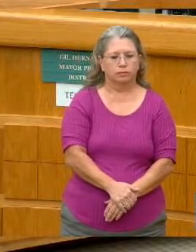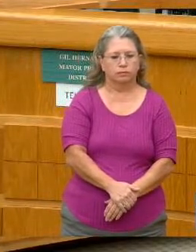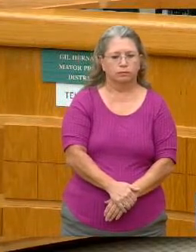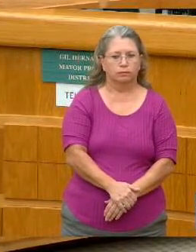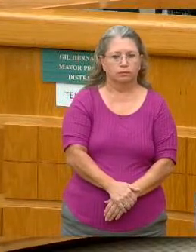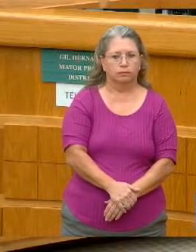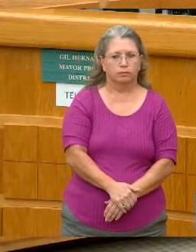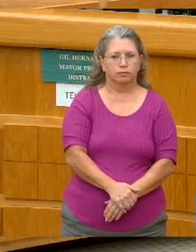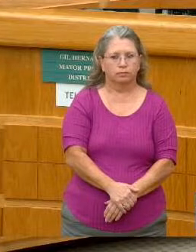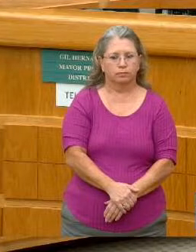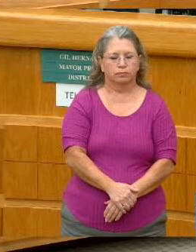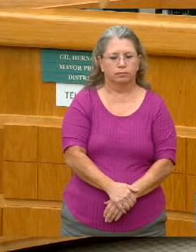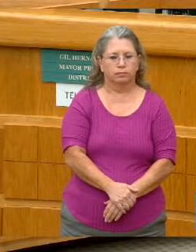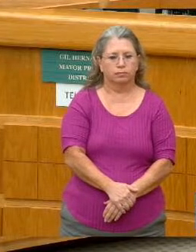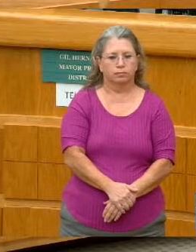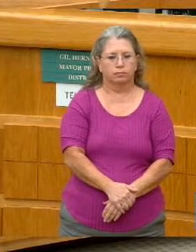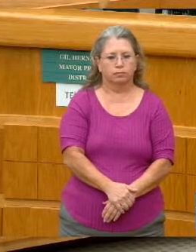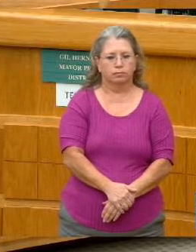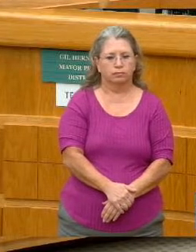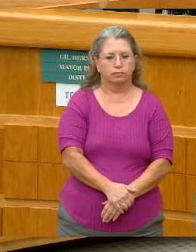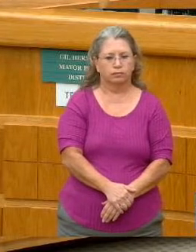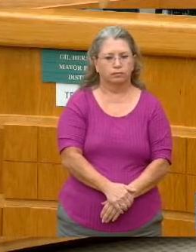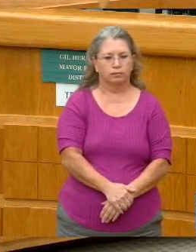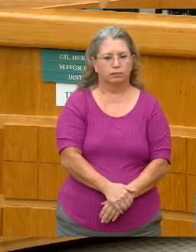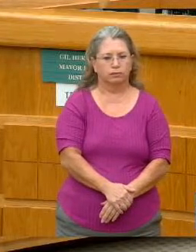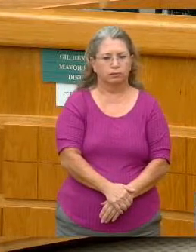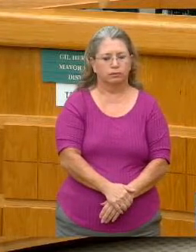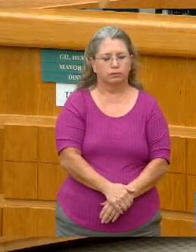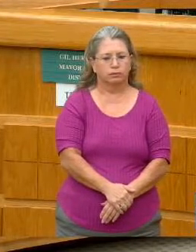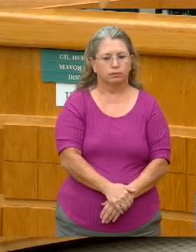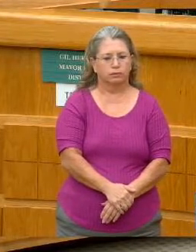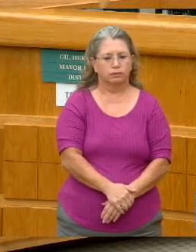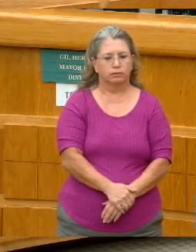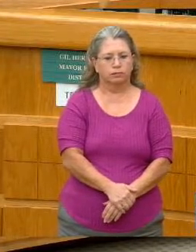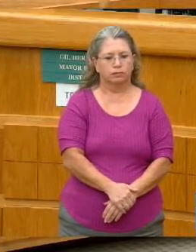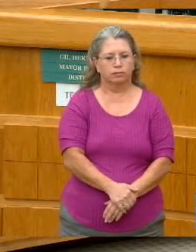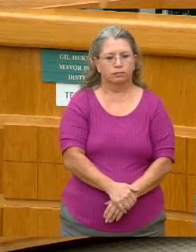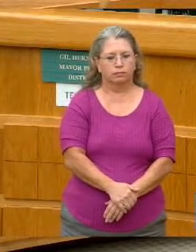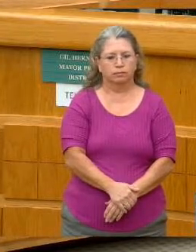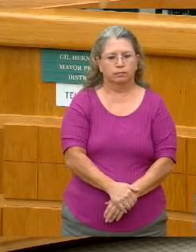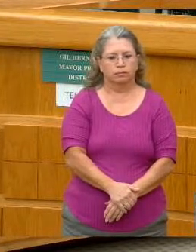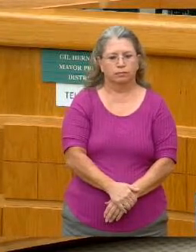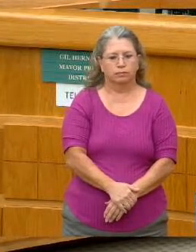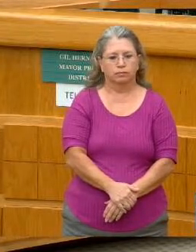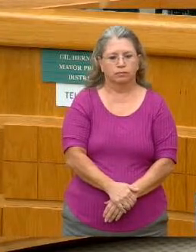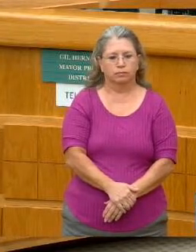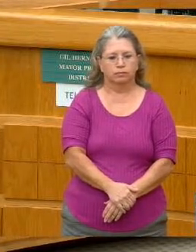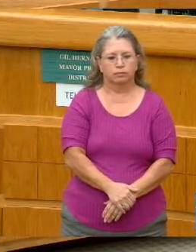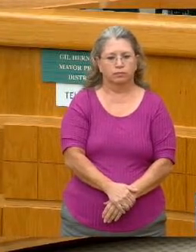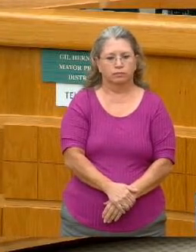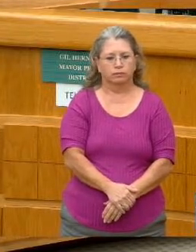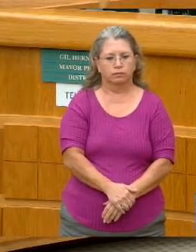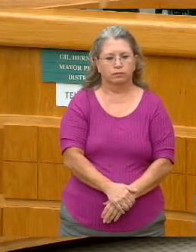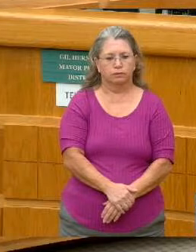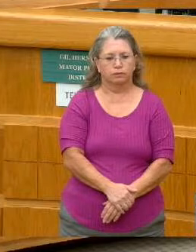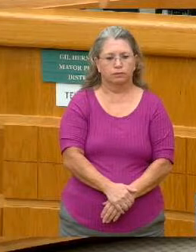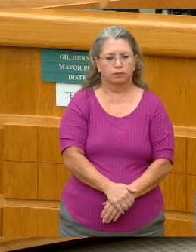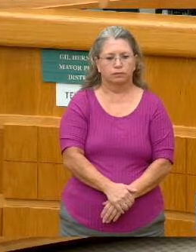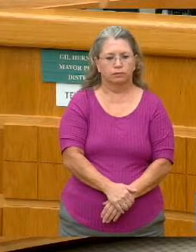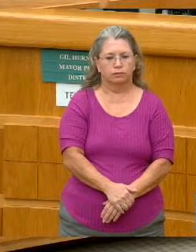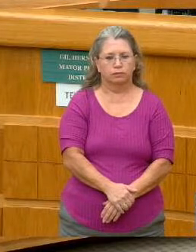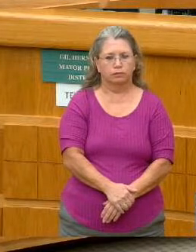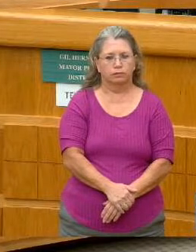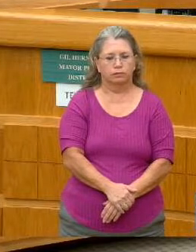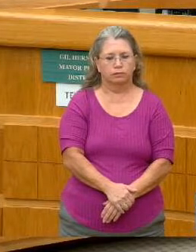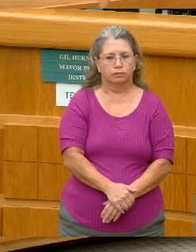puede aumentar, por lo que es importante no bajar la guardia y continuar tomando todas las medidas necesarias para disminuir la propagación.